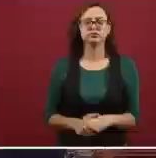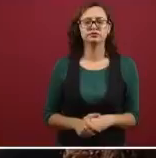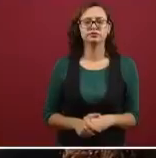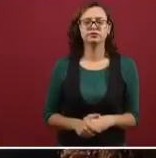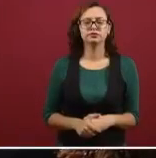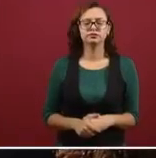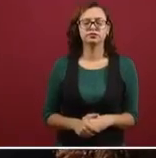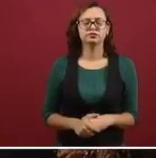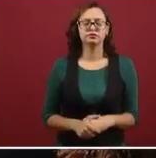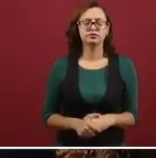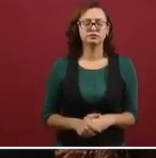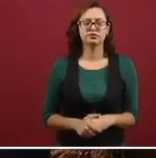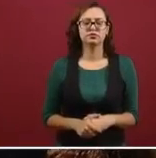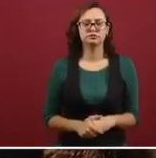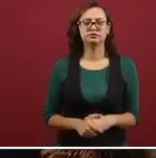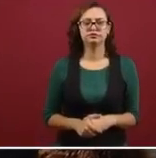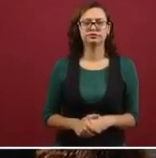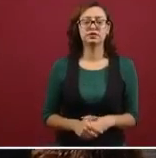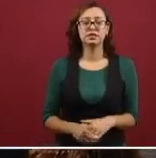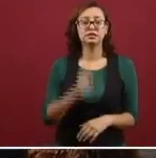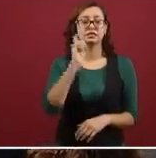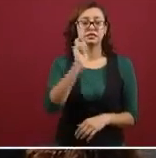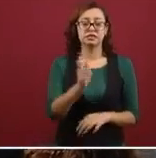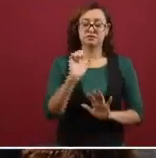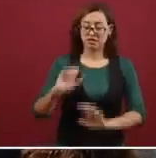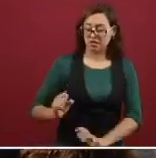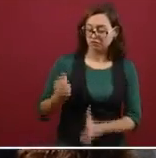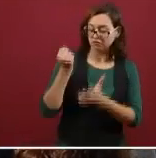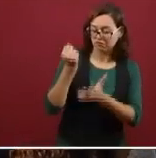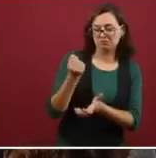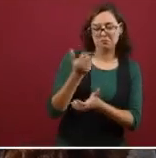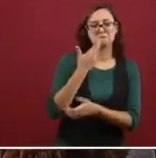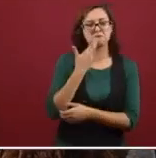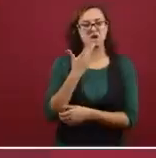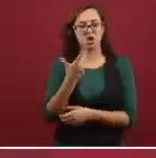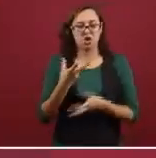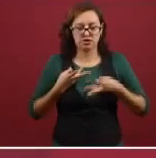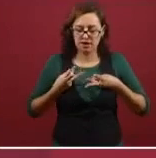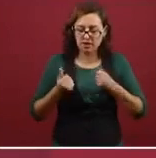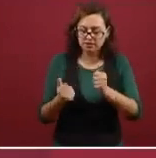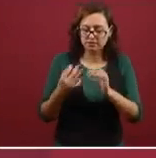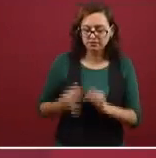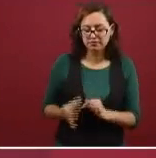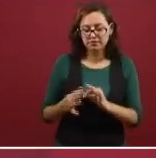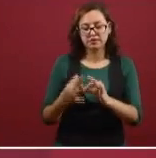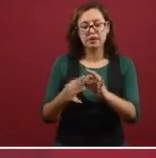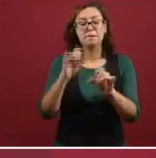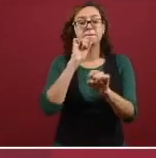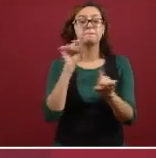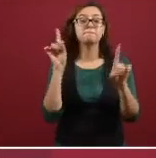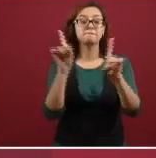por un lado, que rinde más el presupuesto, y por el otro lado, que